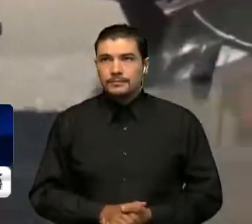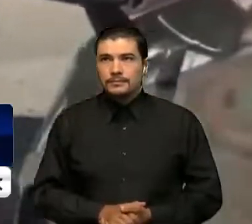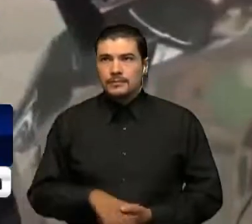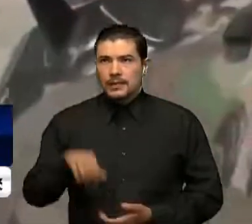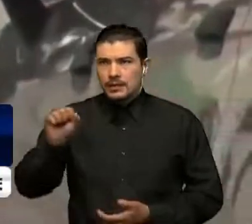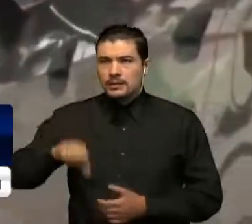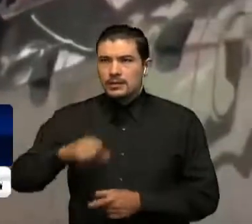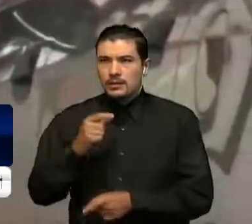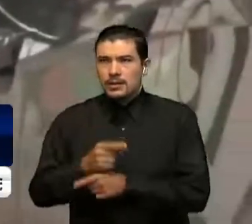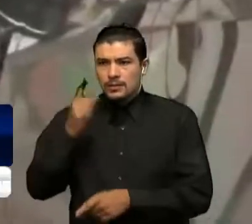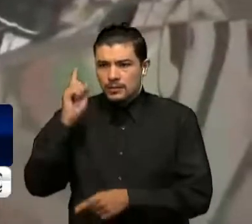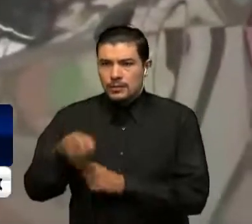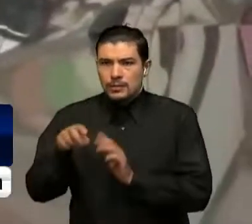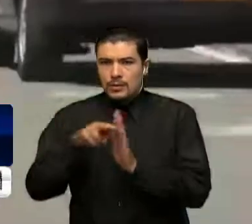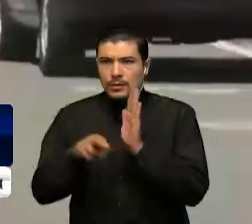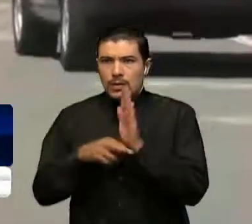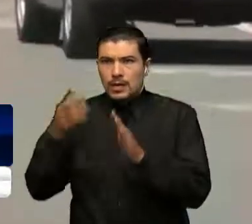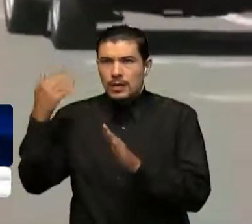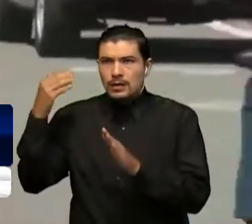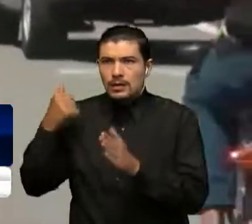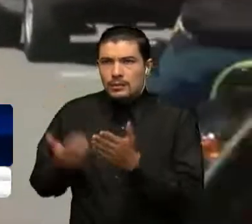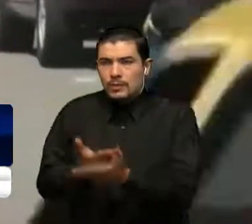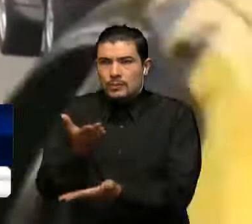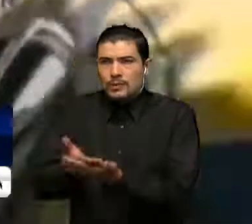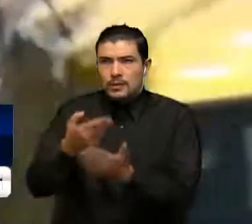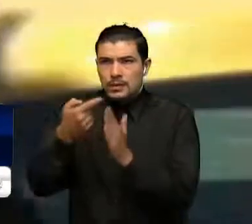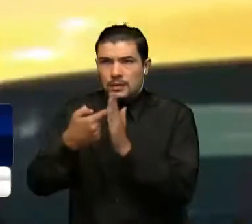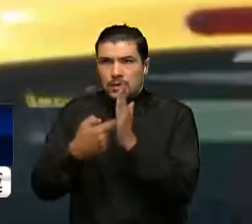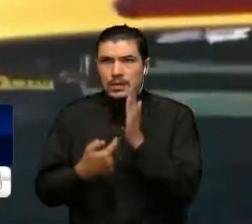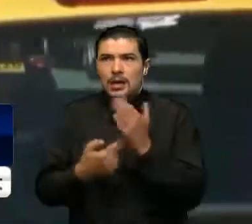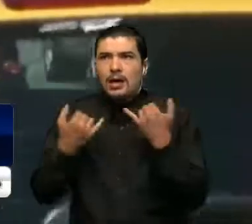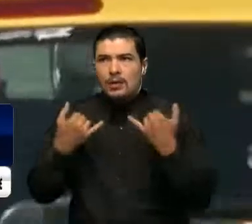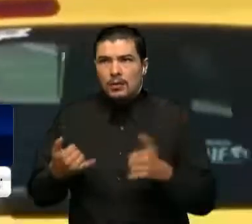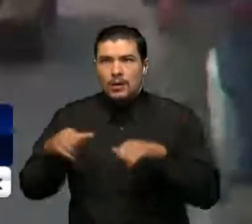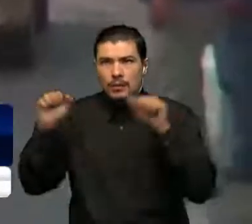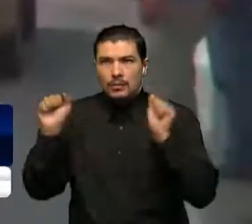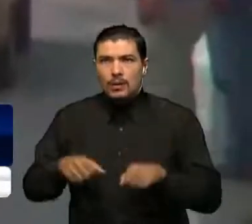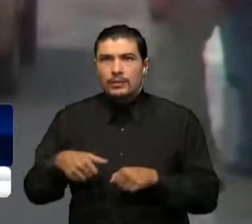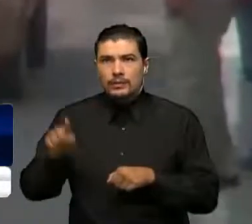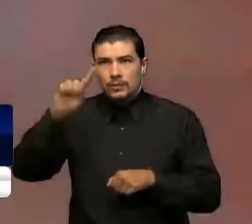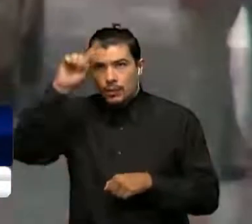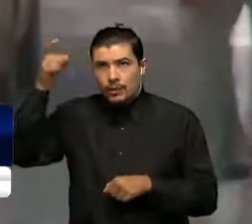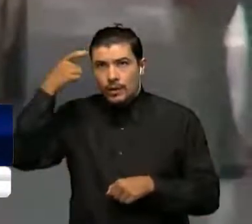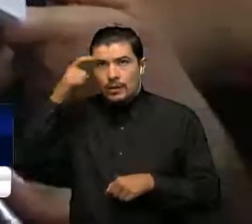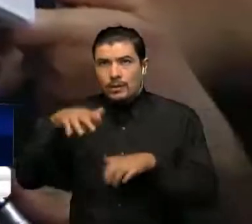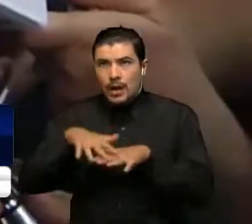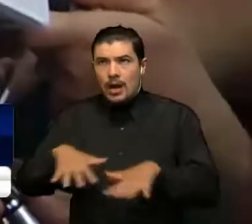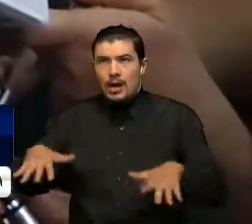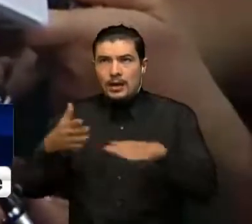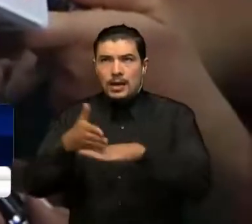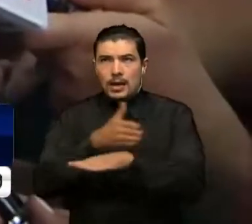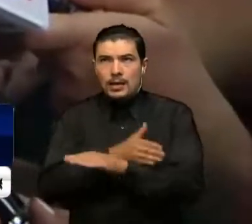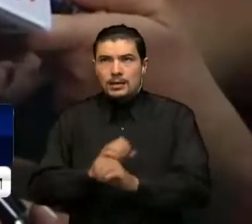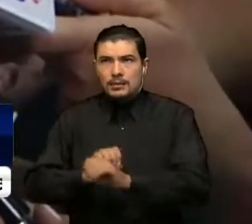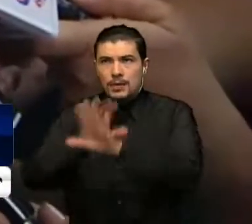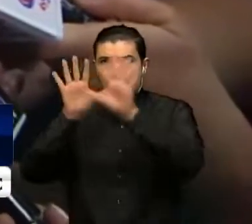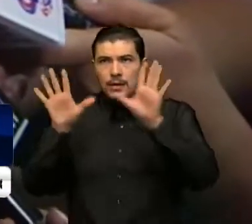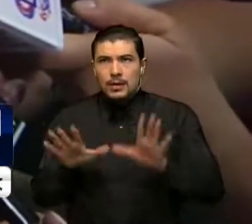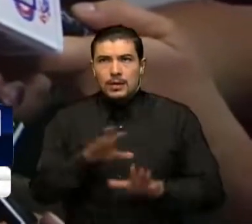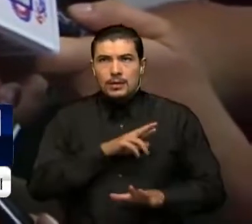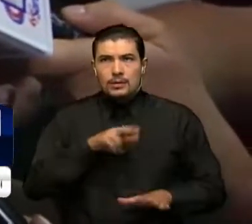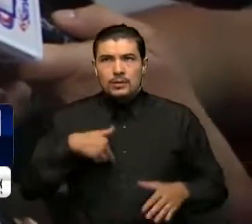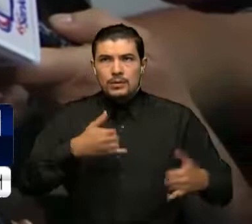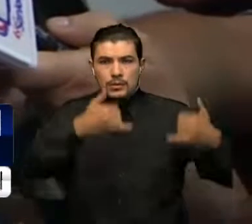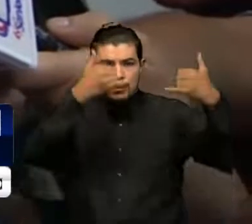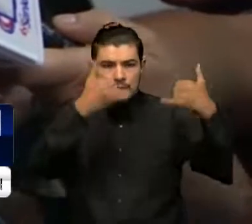esta medida que se había propuesto hace varios meses finalmente fue avalada por el gobierno local en la mañana de hoy vamos a limitar